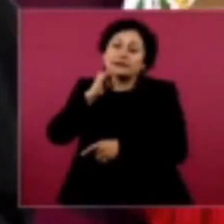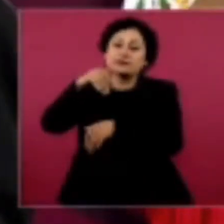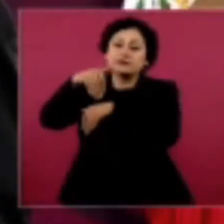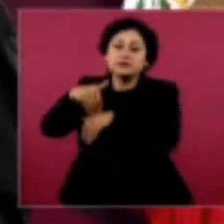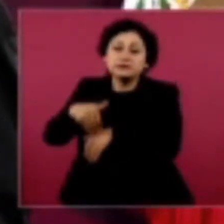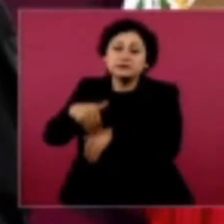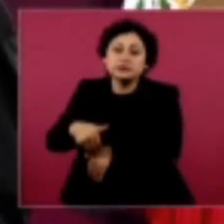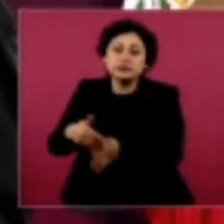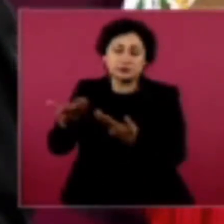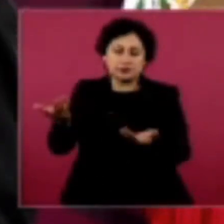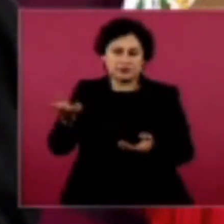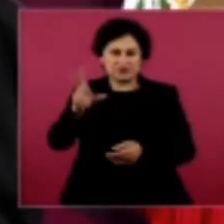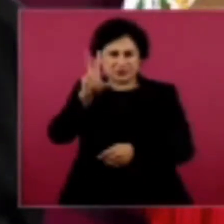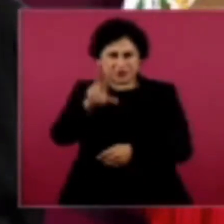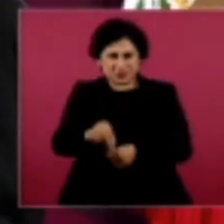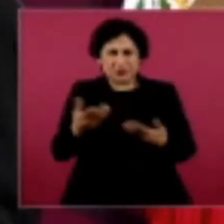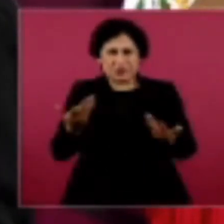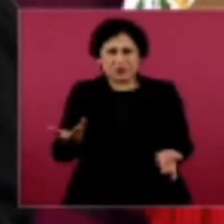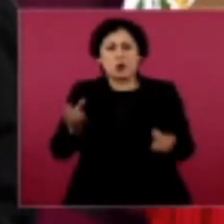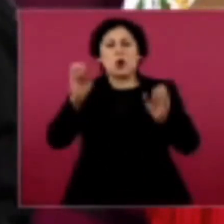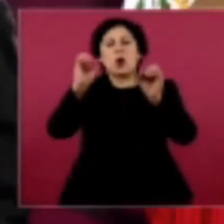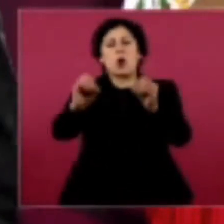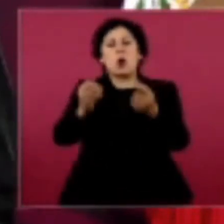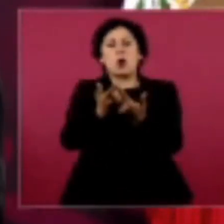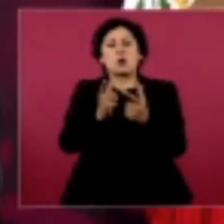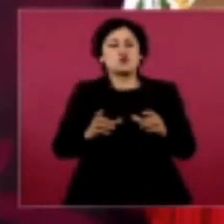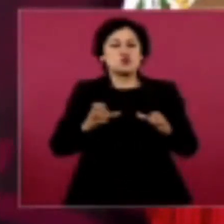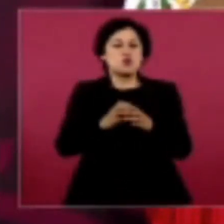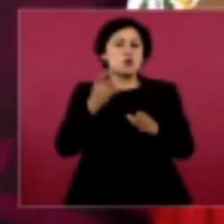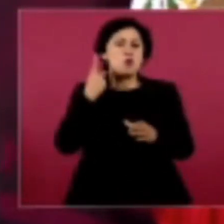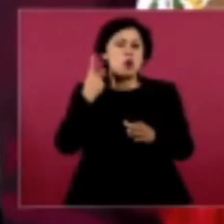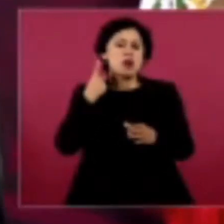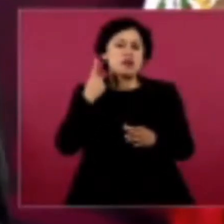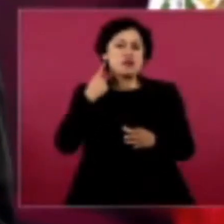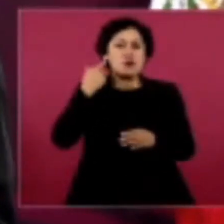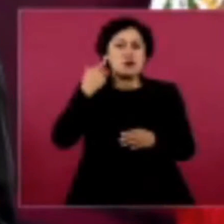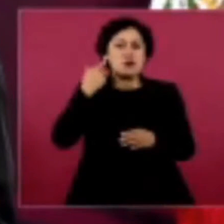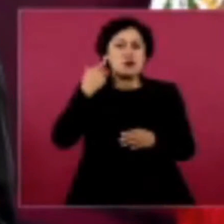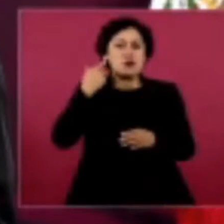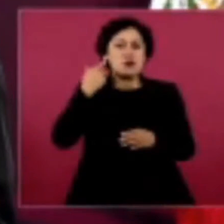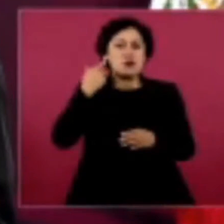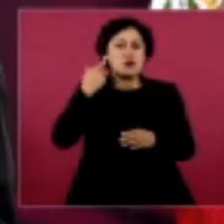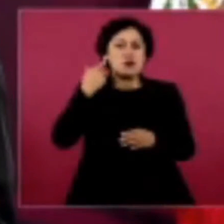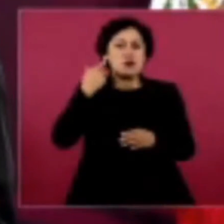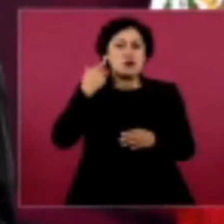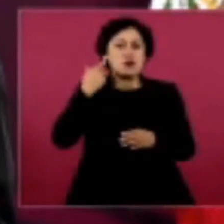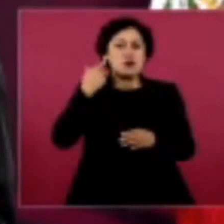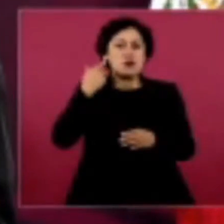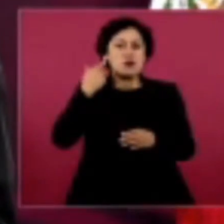o a los líderes de los partidos, incluso al presidente,